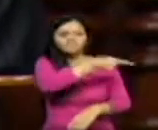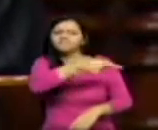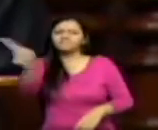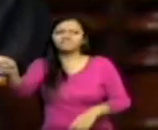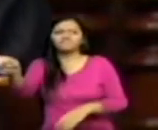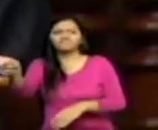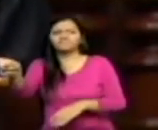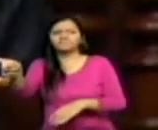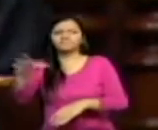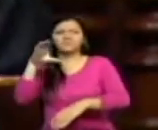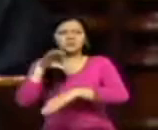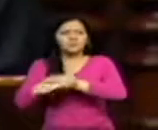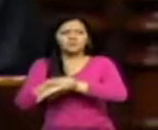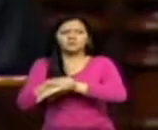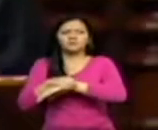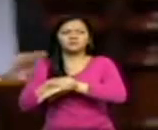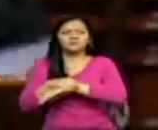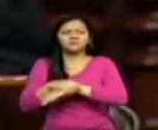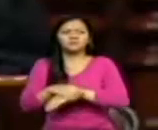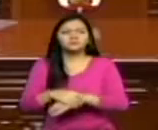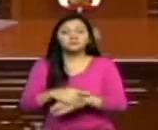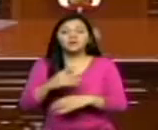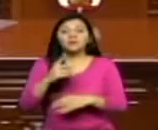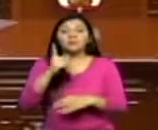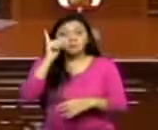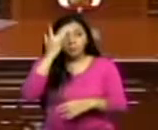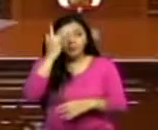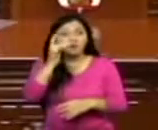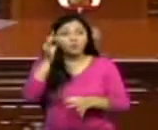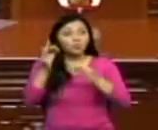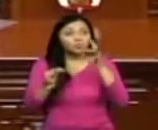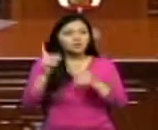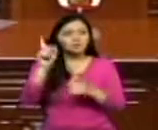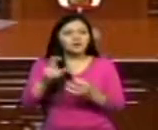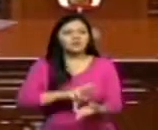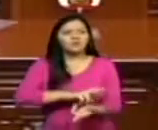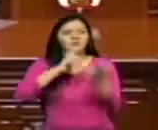de justicia reformado.